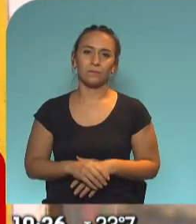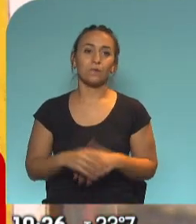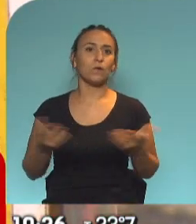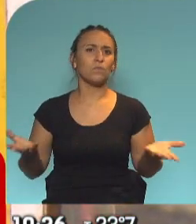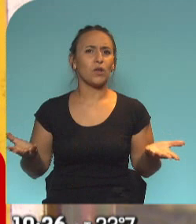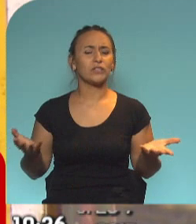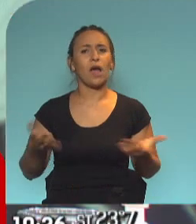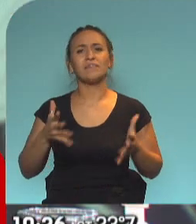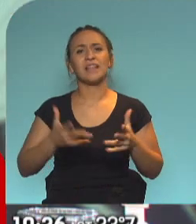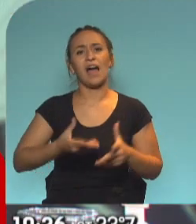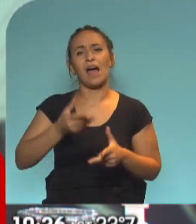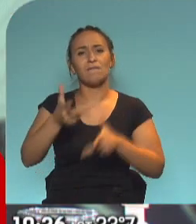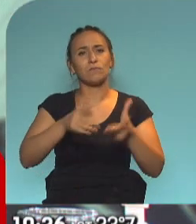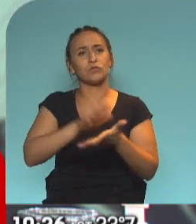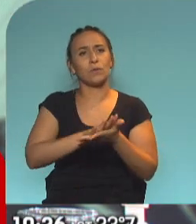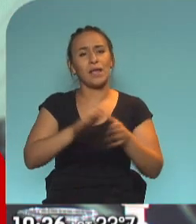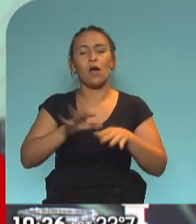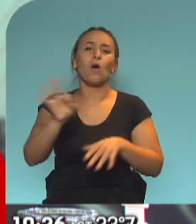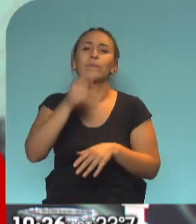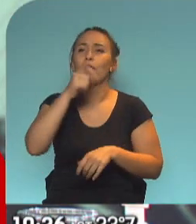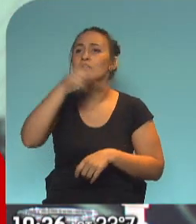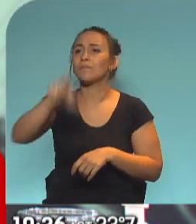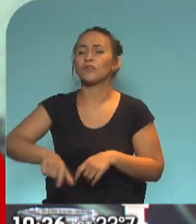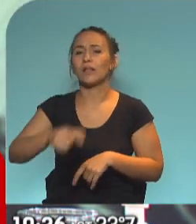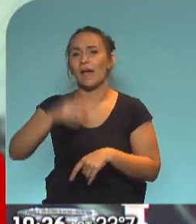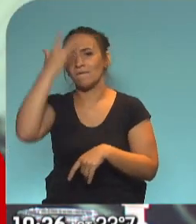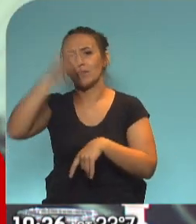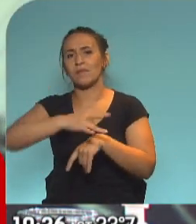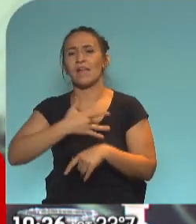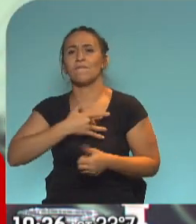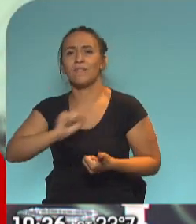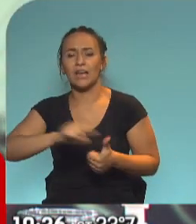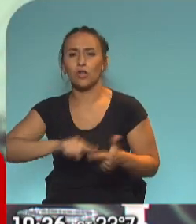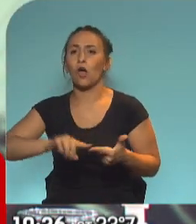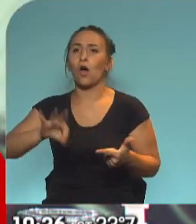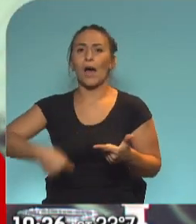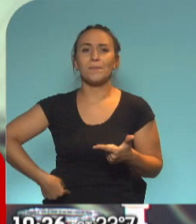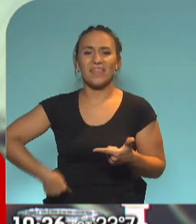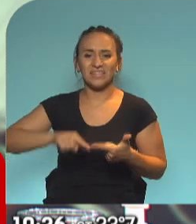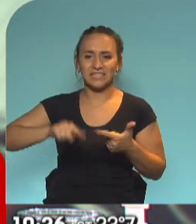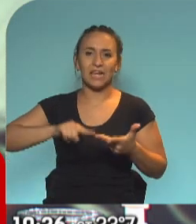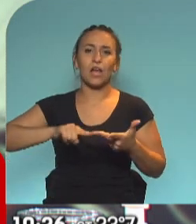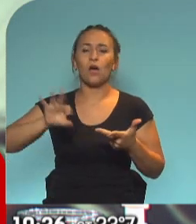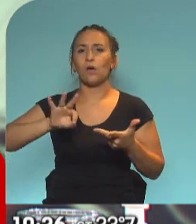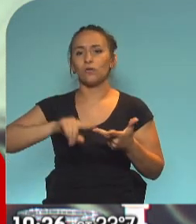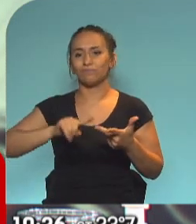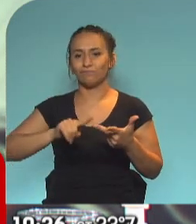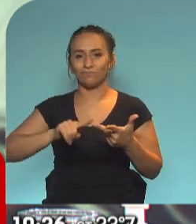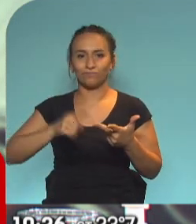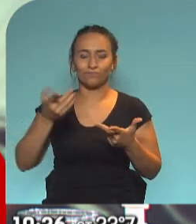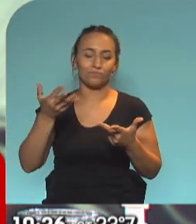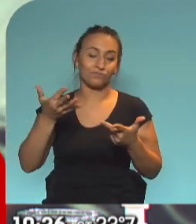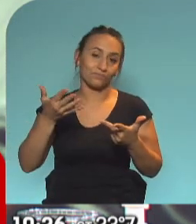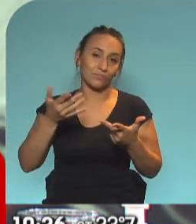por eso, cuando se habla de las camas de terapia intensiva. Sí, un infarto. Sí. Lo que sea. Una apendicitis aguda y usted tiene. No